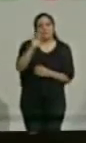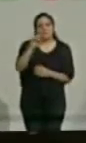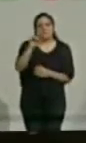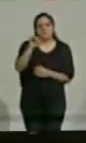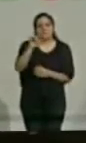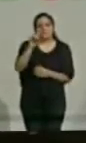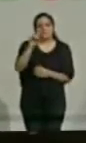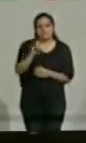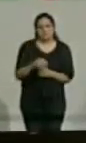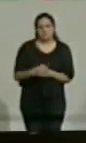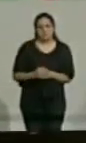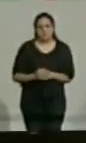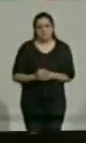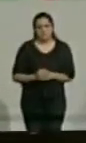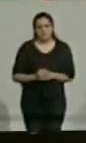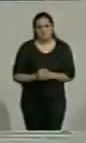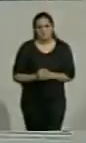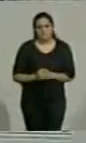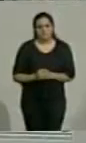1 minuto y 7 segundos.